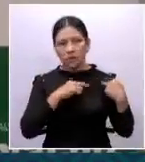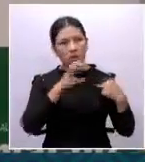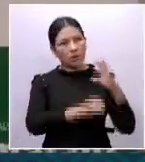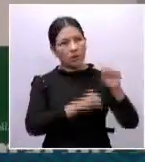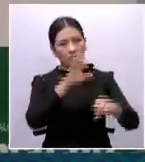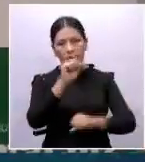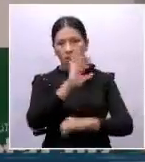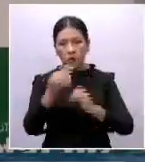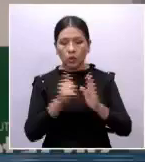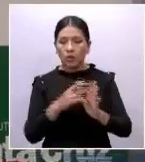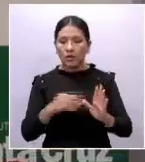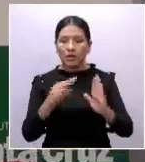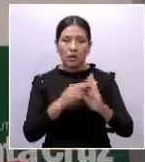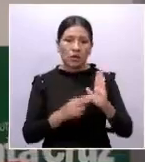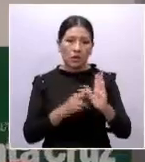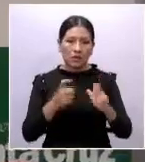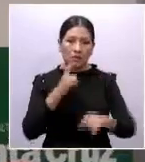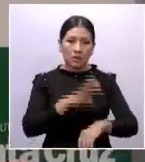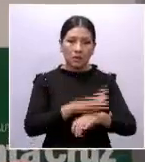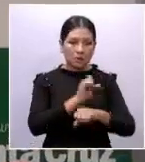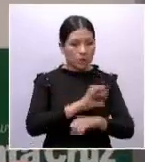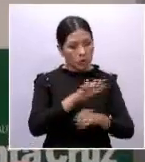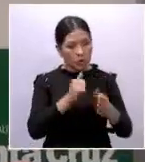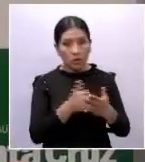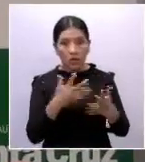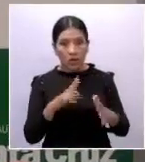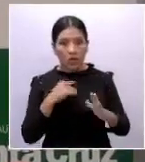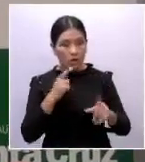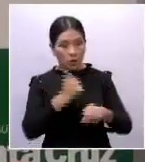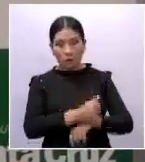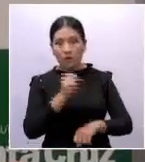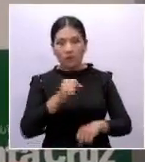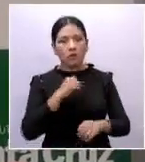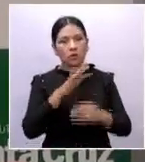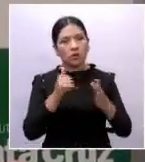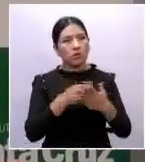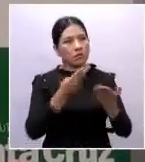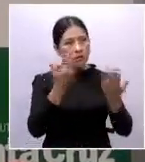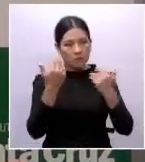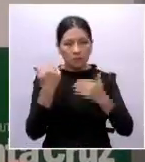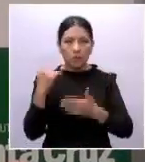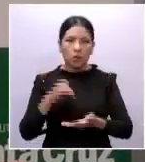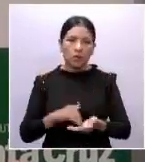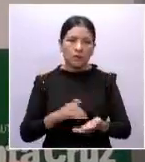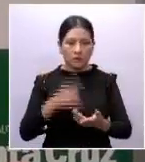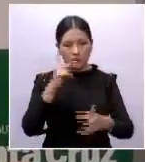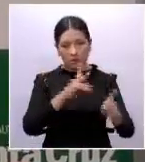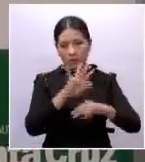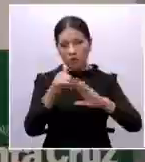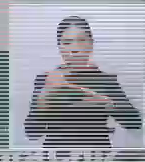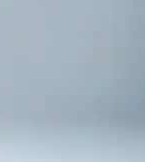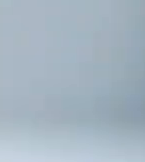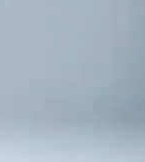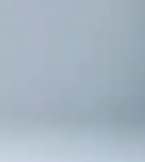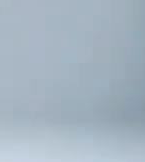anotación preventiva, que será lo que nos permita ir recuperando una vez la gente sea sentenciada.